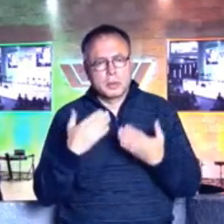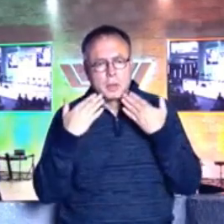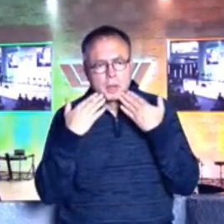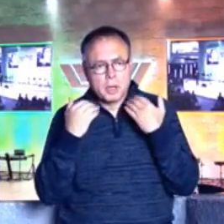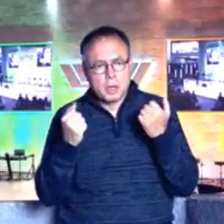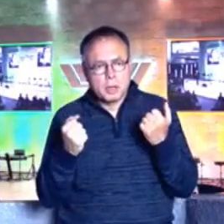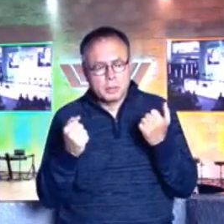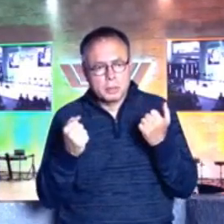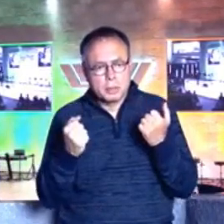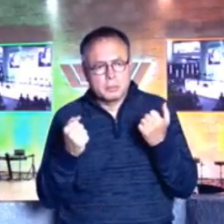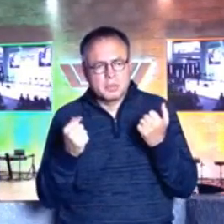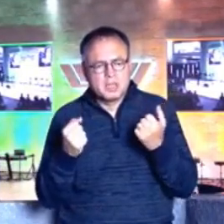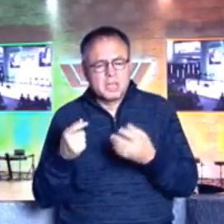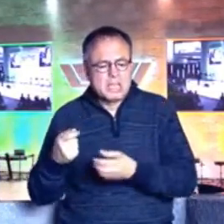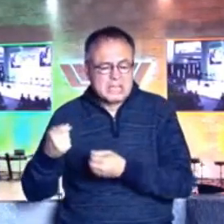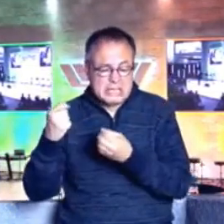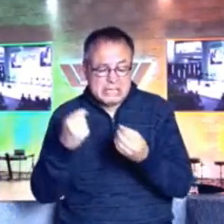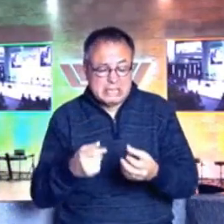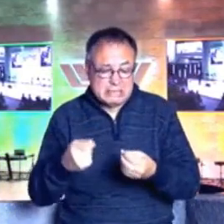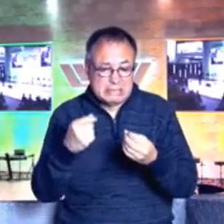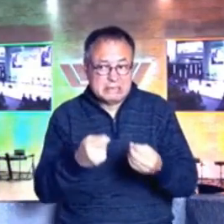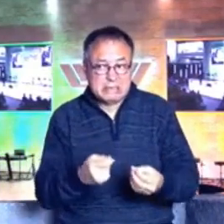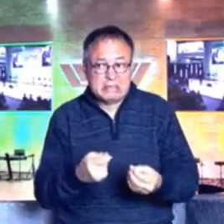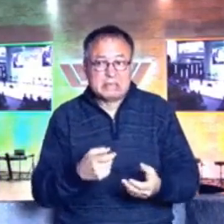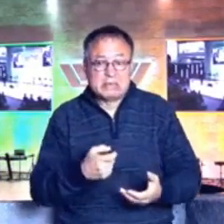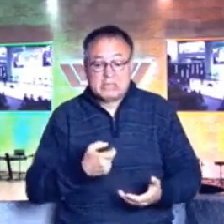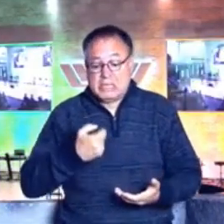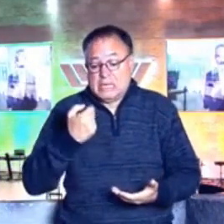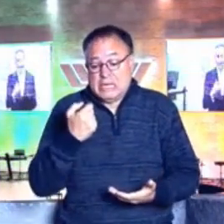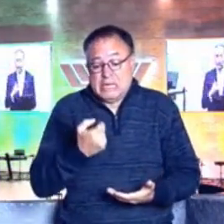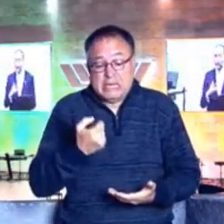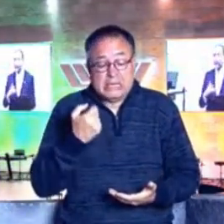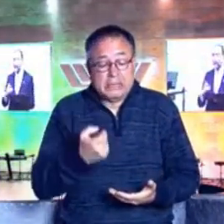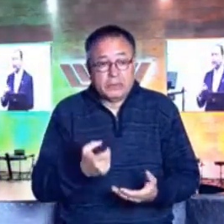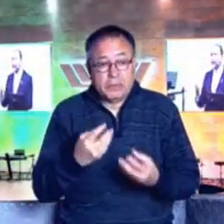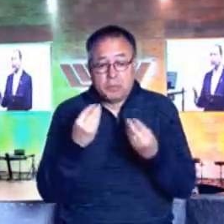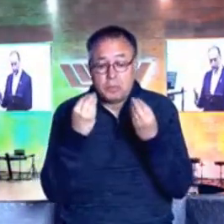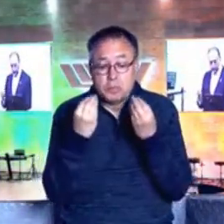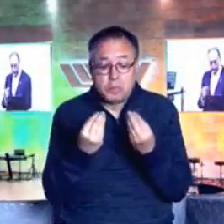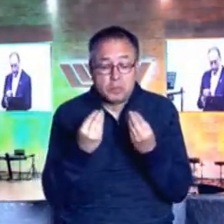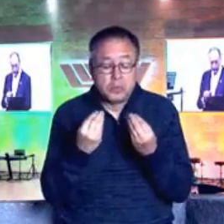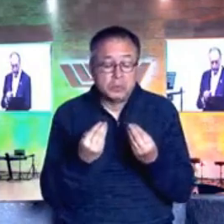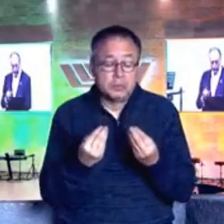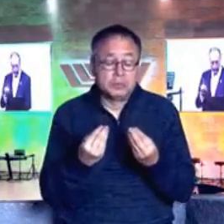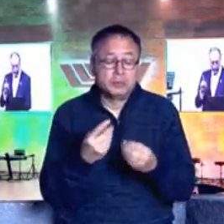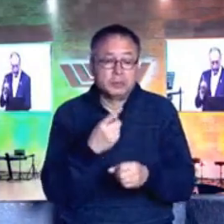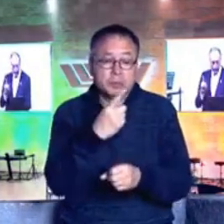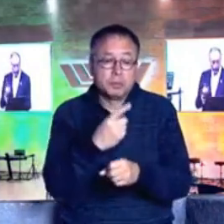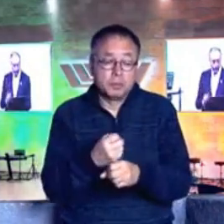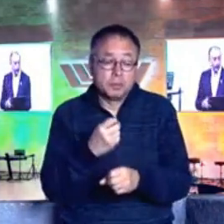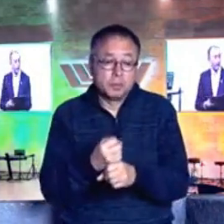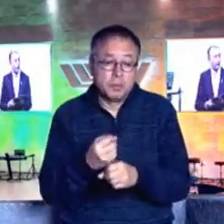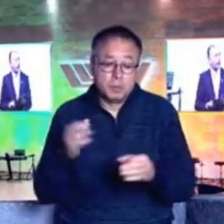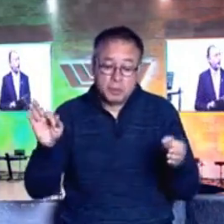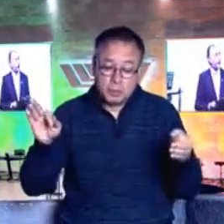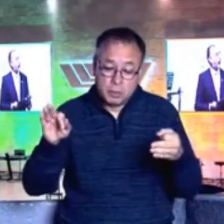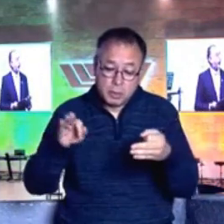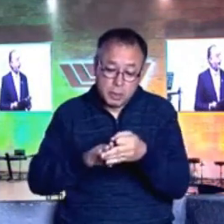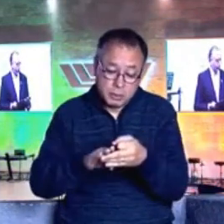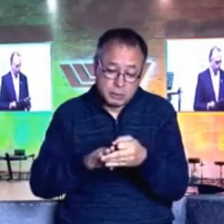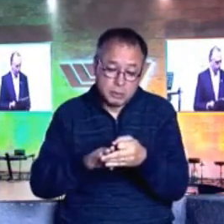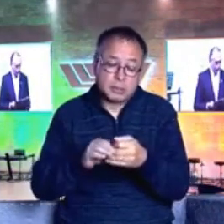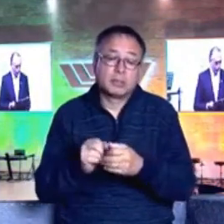tantas cosas que tenía Abraham pero este es el primer punto Acércate y espéralo en el salmo